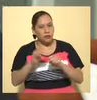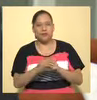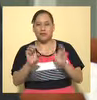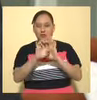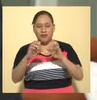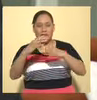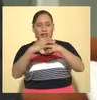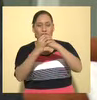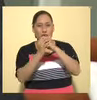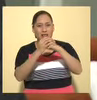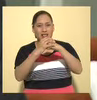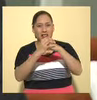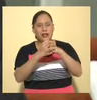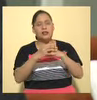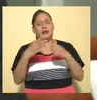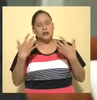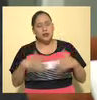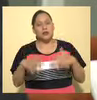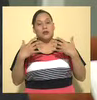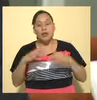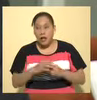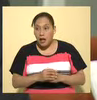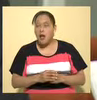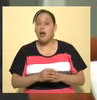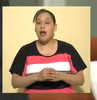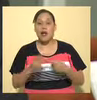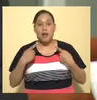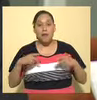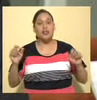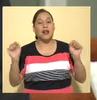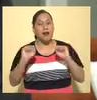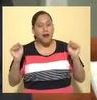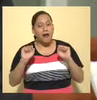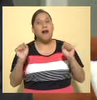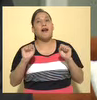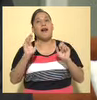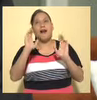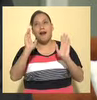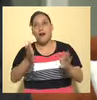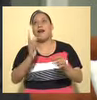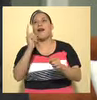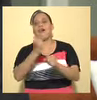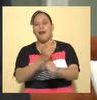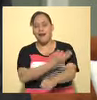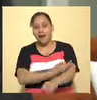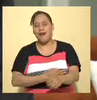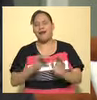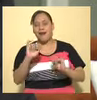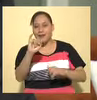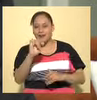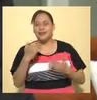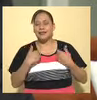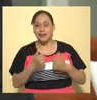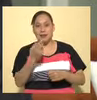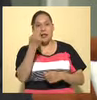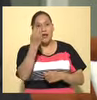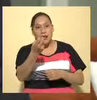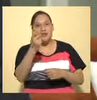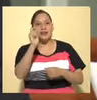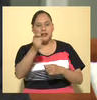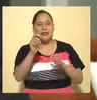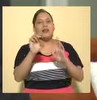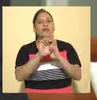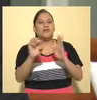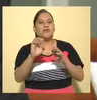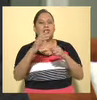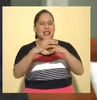dolor externo a nivel de la rodilla. Ah, es la, ¿no?, rodilla del corredor. Seguro ya le sonó a mucha gente. Exactamente. Es como mucho, sí, más sencillo. Esto se presenta a